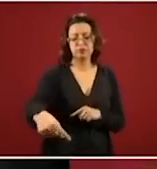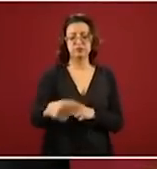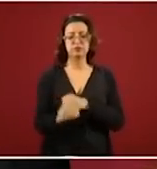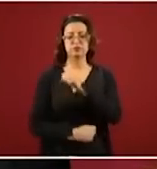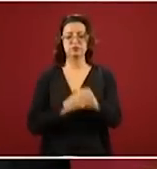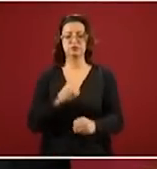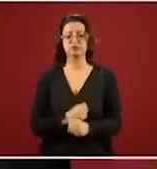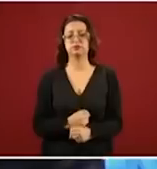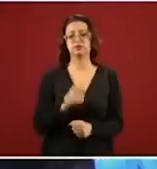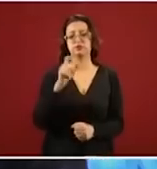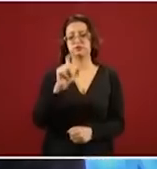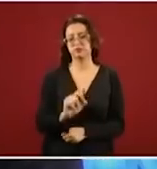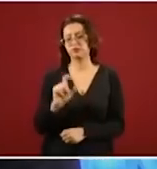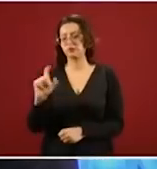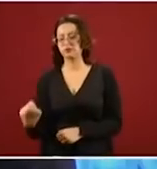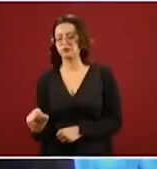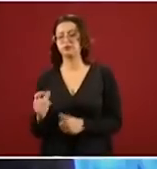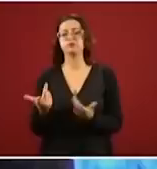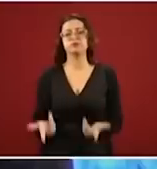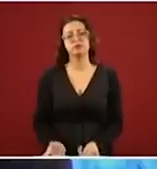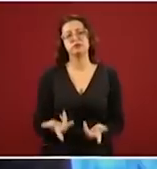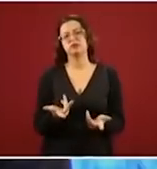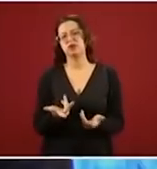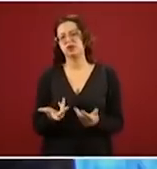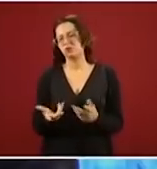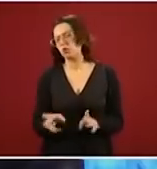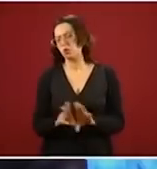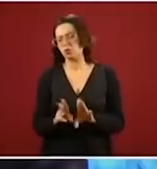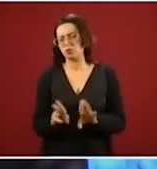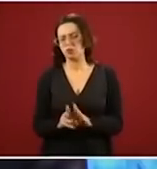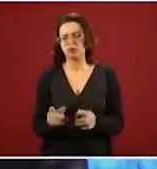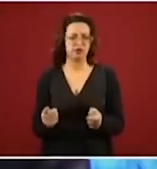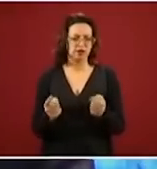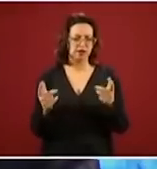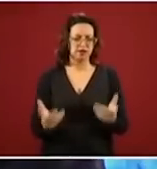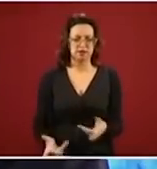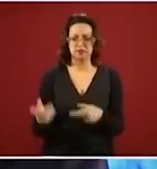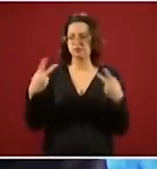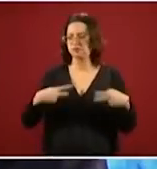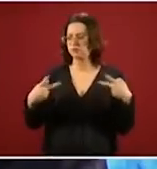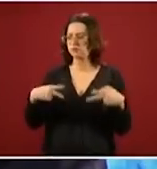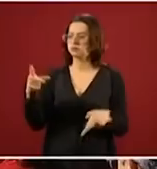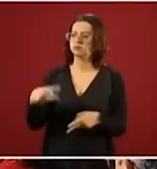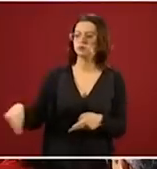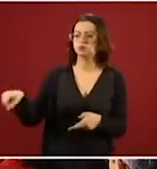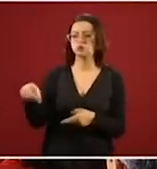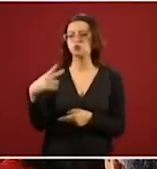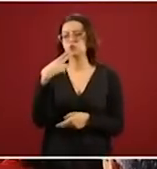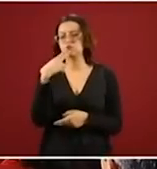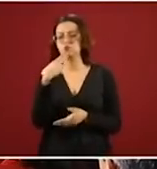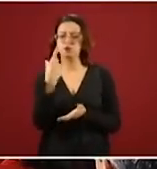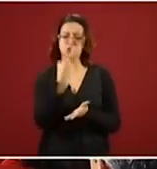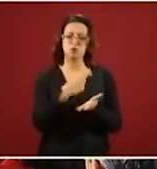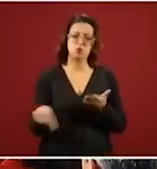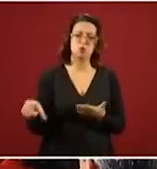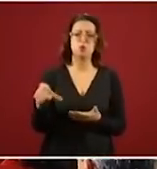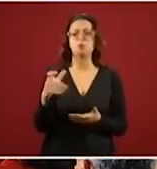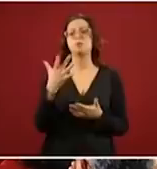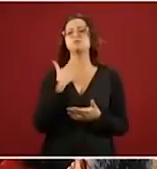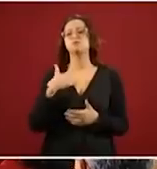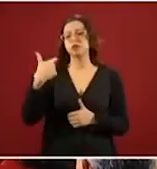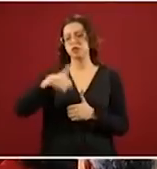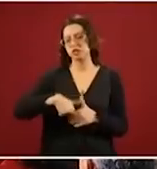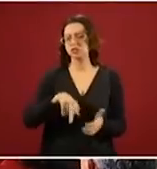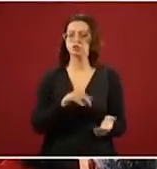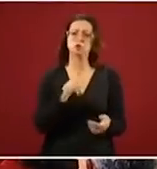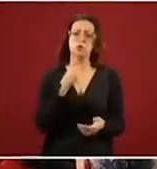los consumidores en este país en torno a las gasolinas y el disney y esto es en base a los promedios